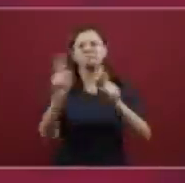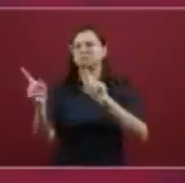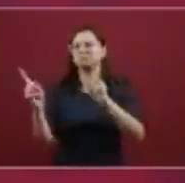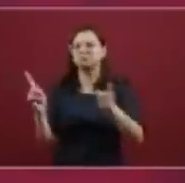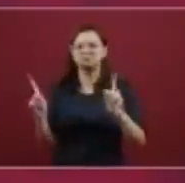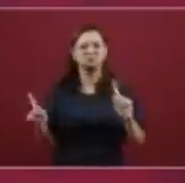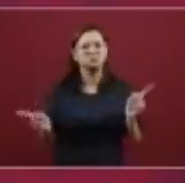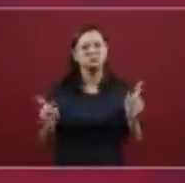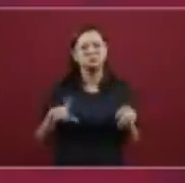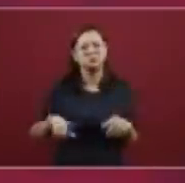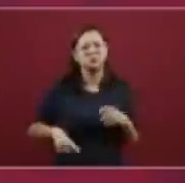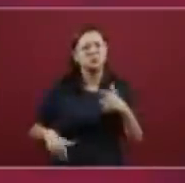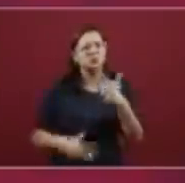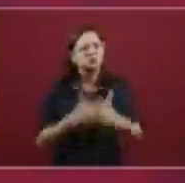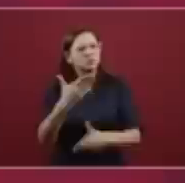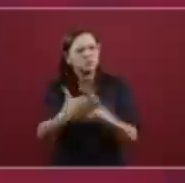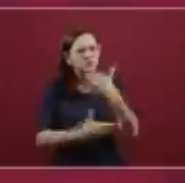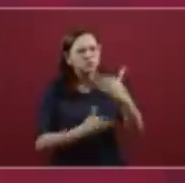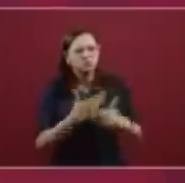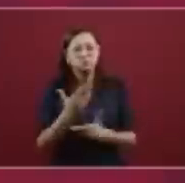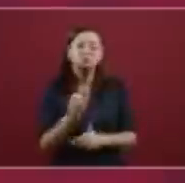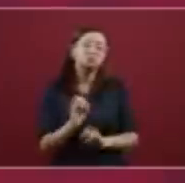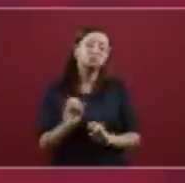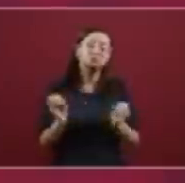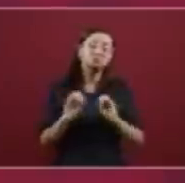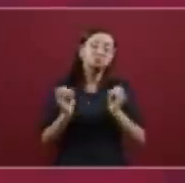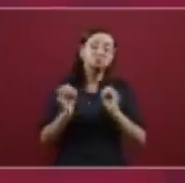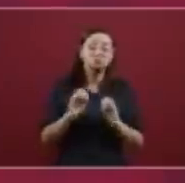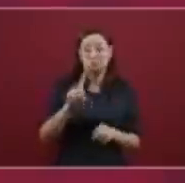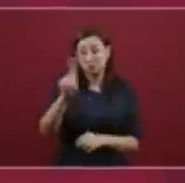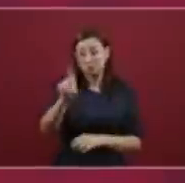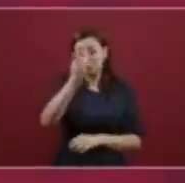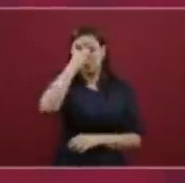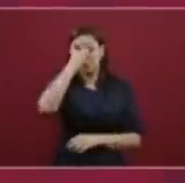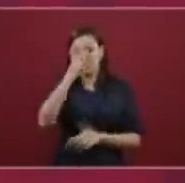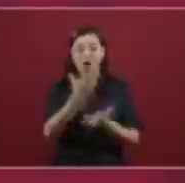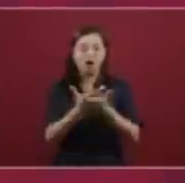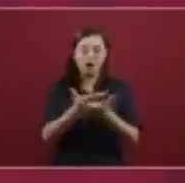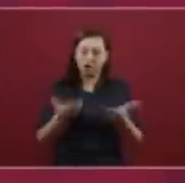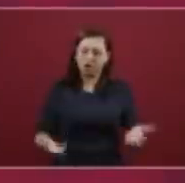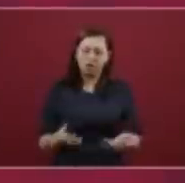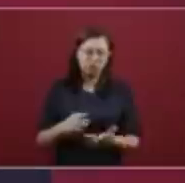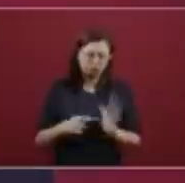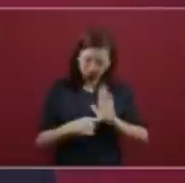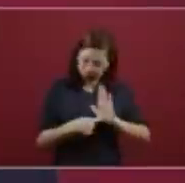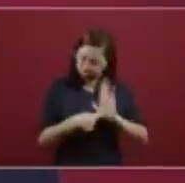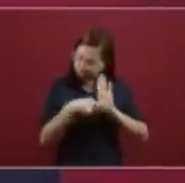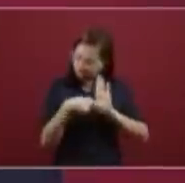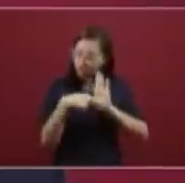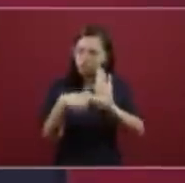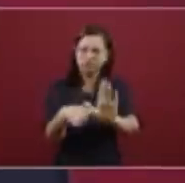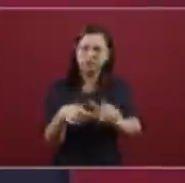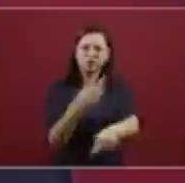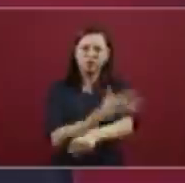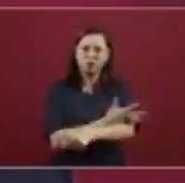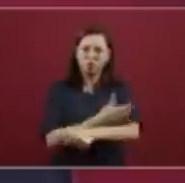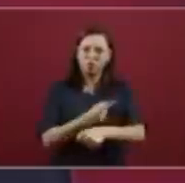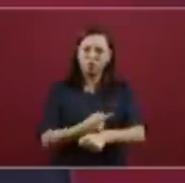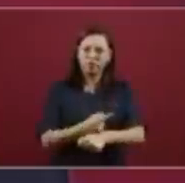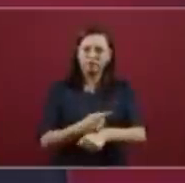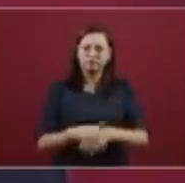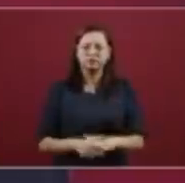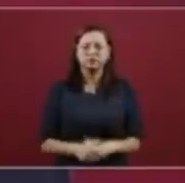los servidores públicos. Ahora se transparenta la nómina y en